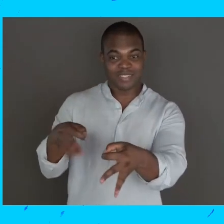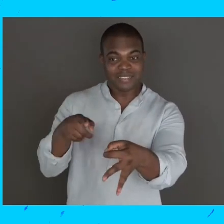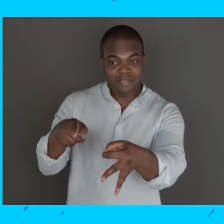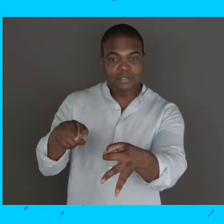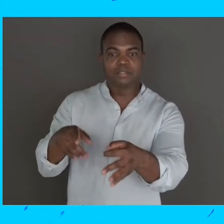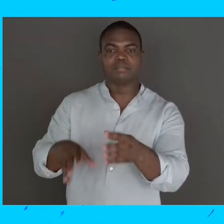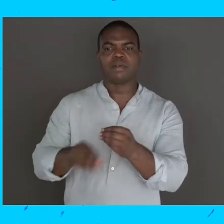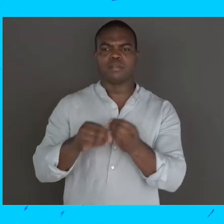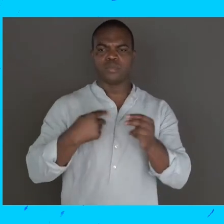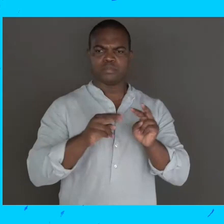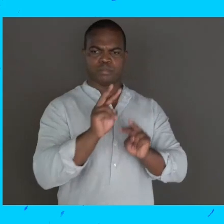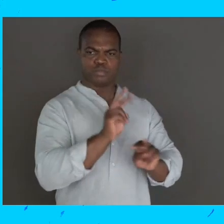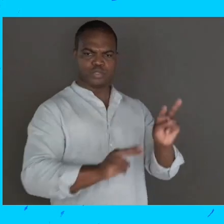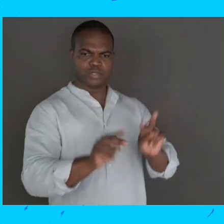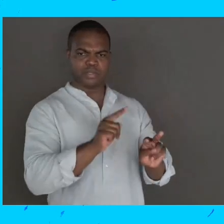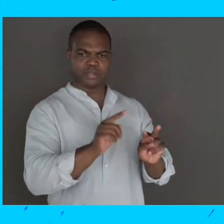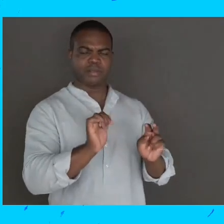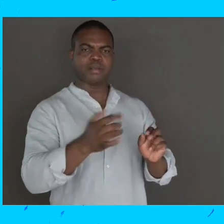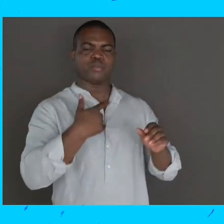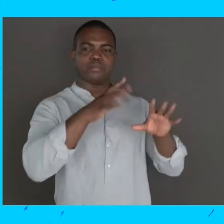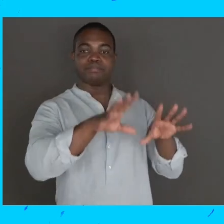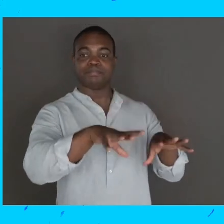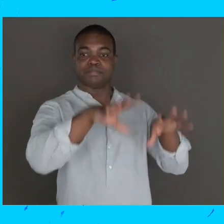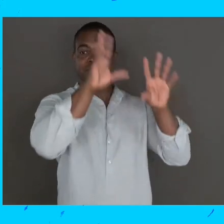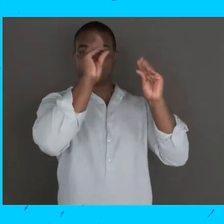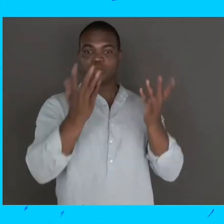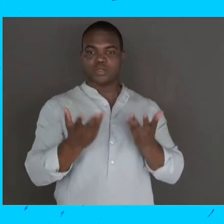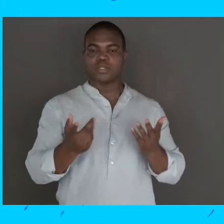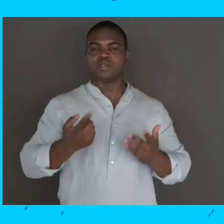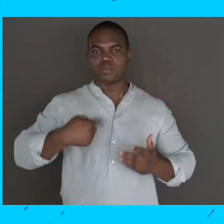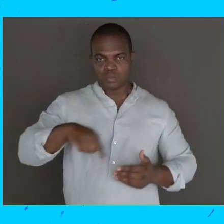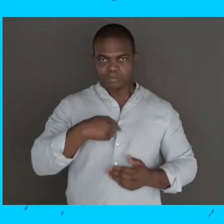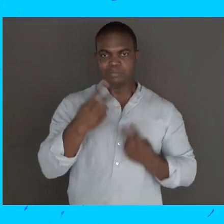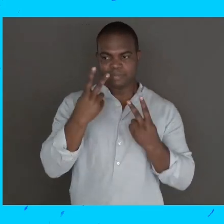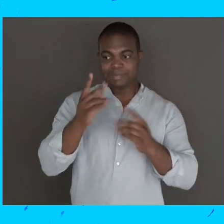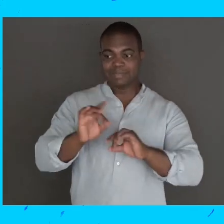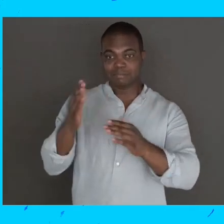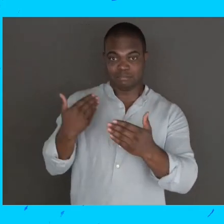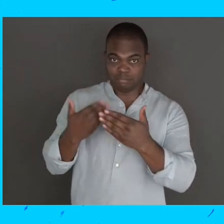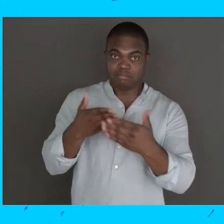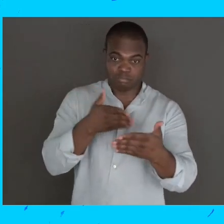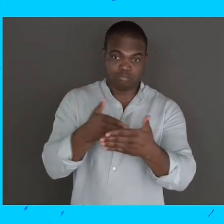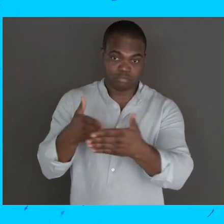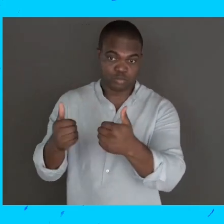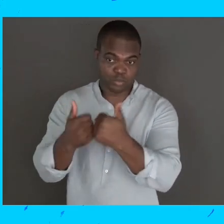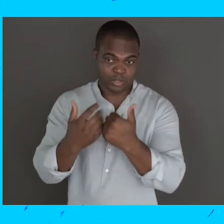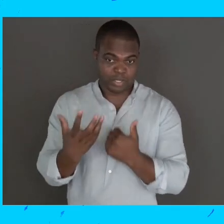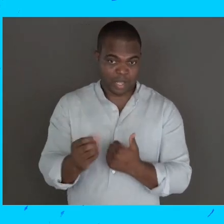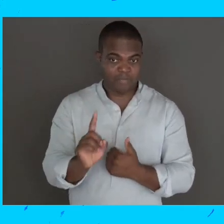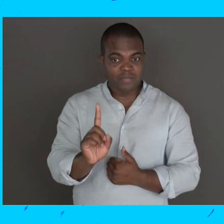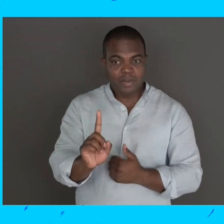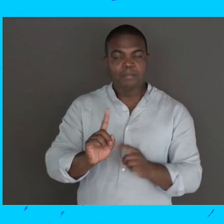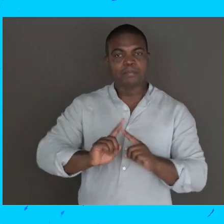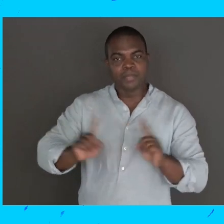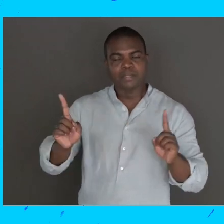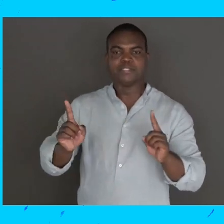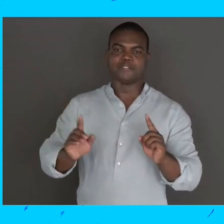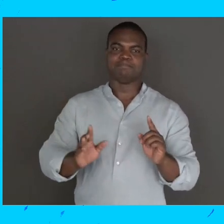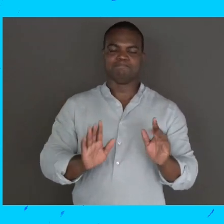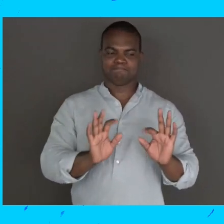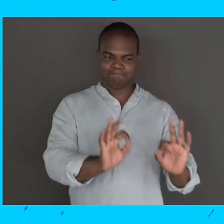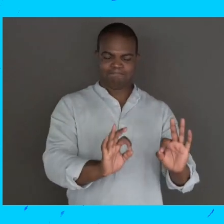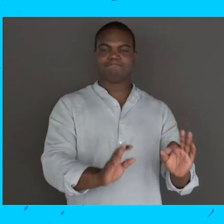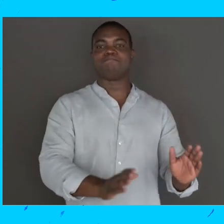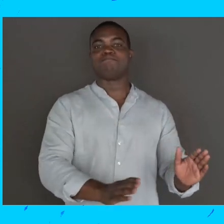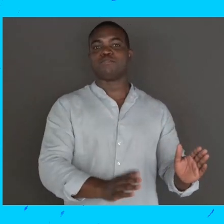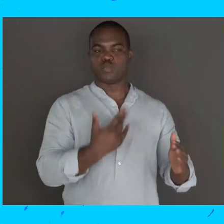tenemos también la cooperación de África Occidental y Oriental para los jóvenes, además de las políticas y estrategias en